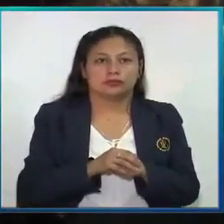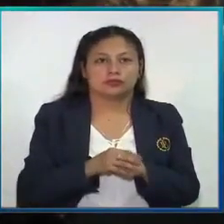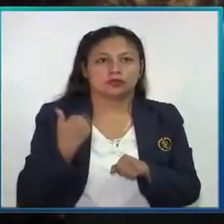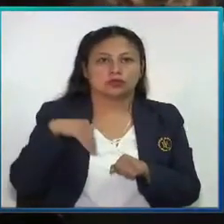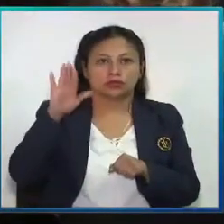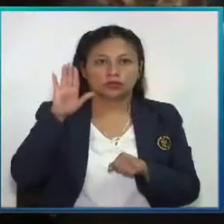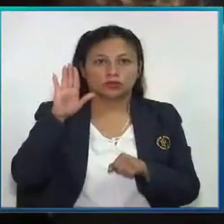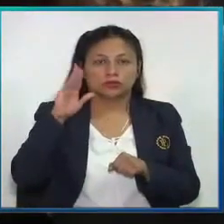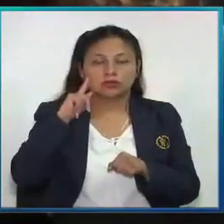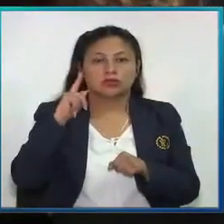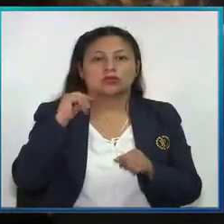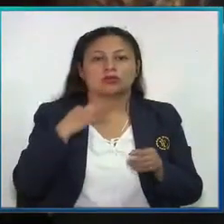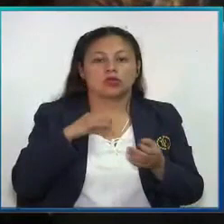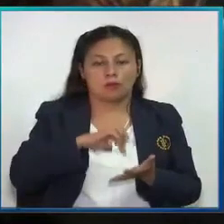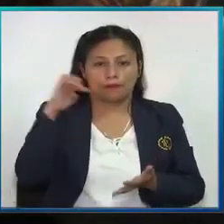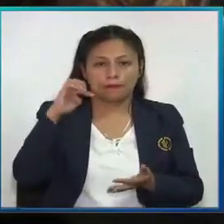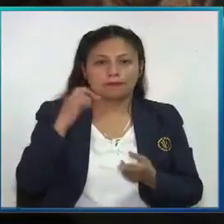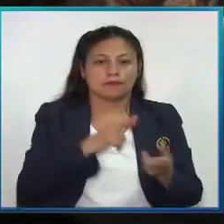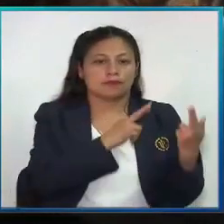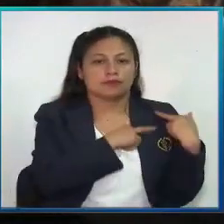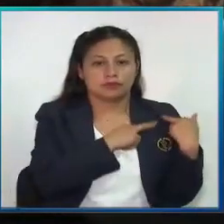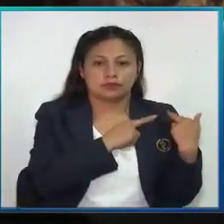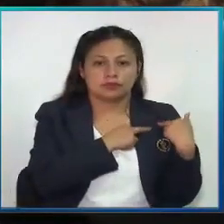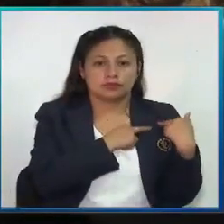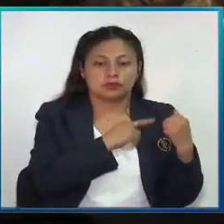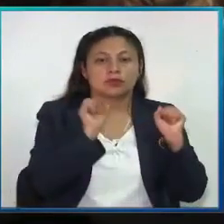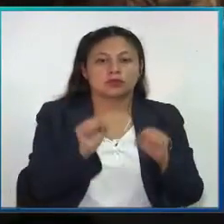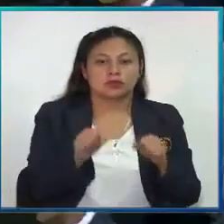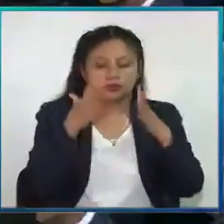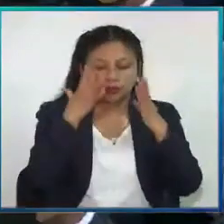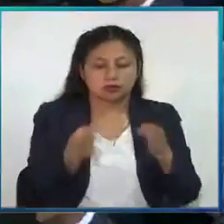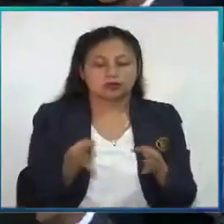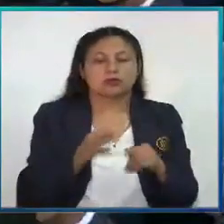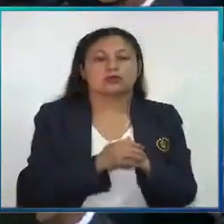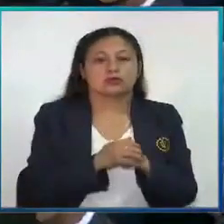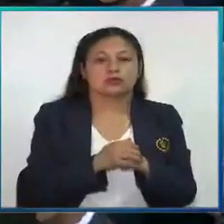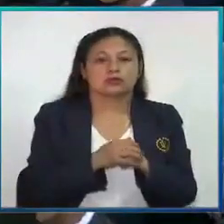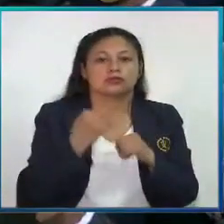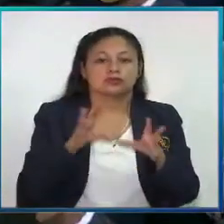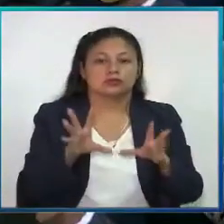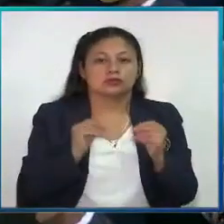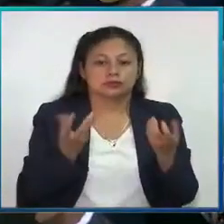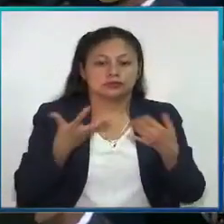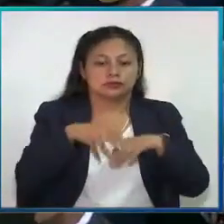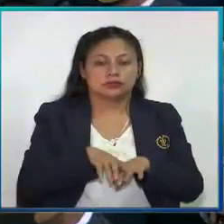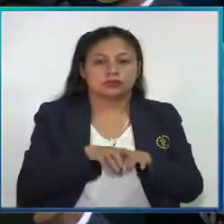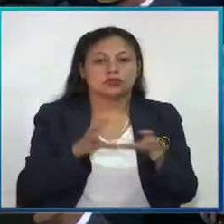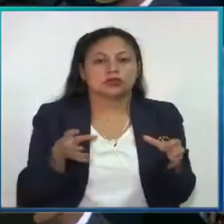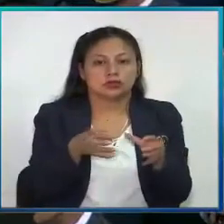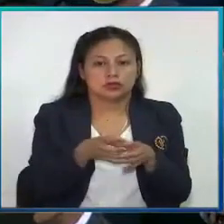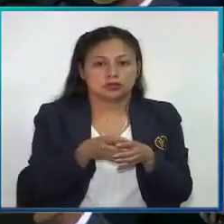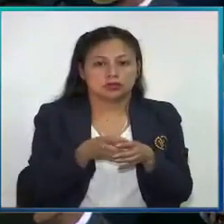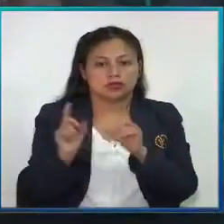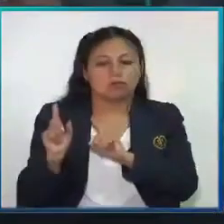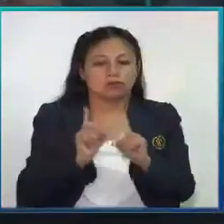Juran cumplir con el patriotismo, responsabilidad y poder de decisión al cargo de integrantes de la Comisión